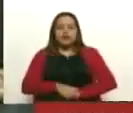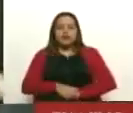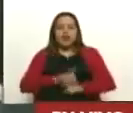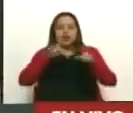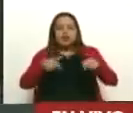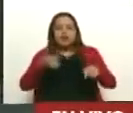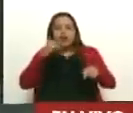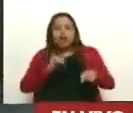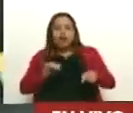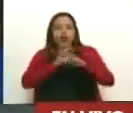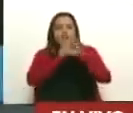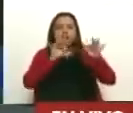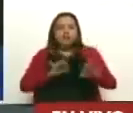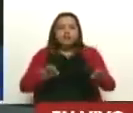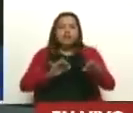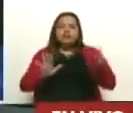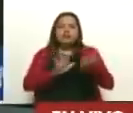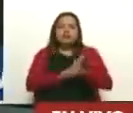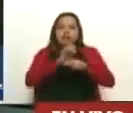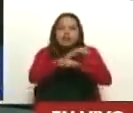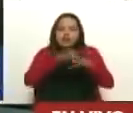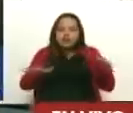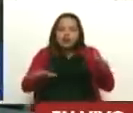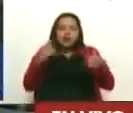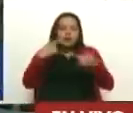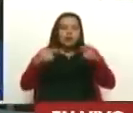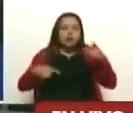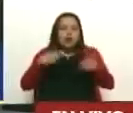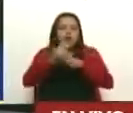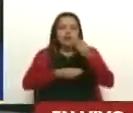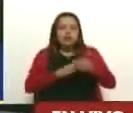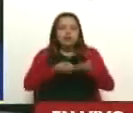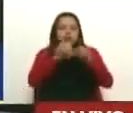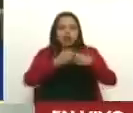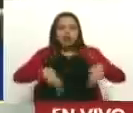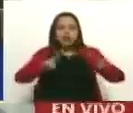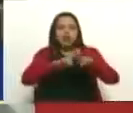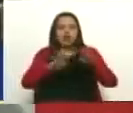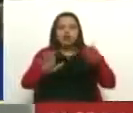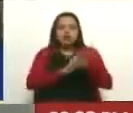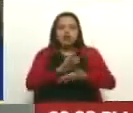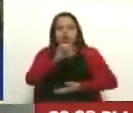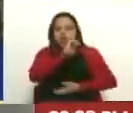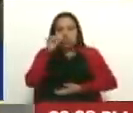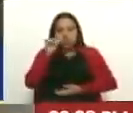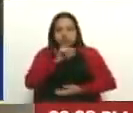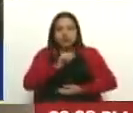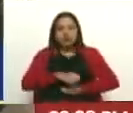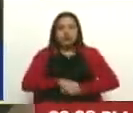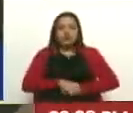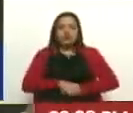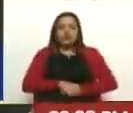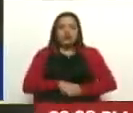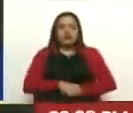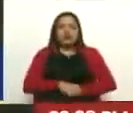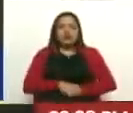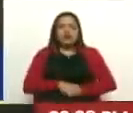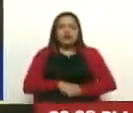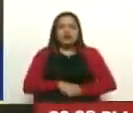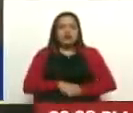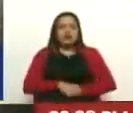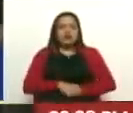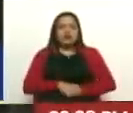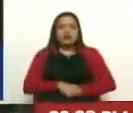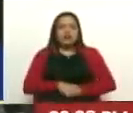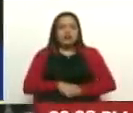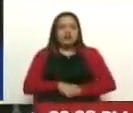modelo sobre extinción de dominio preparada por la Oficina de las Naciones Unidas contra la Droga y el Delito. De esta ley. Hasta tanto se creen las